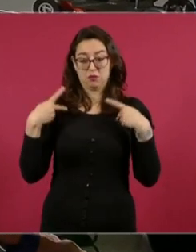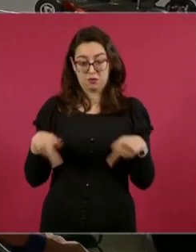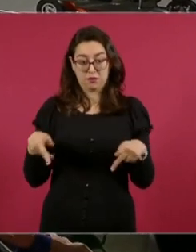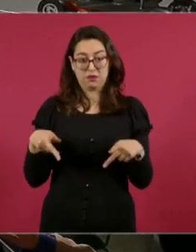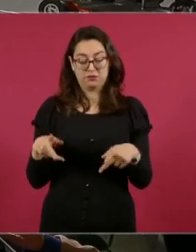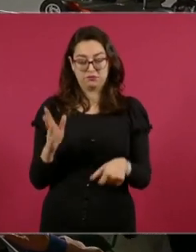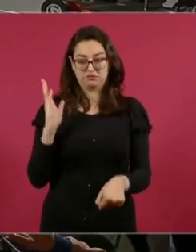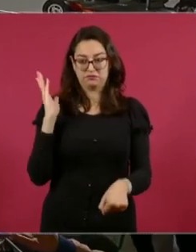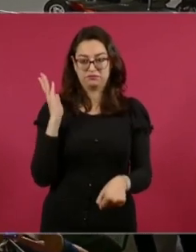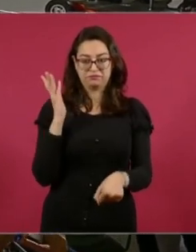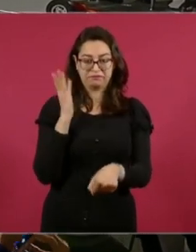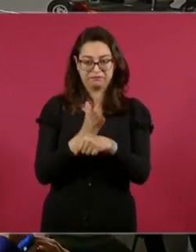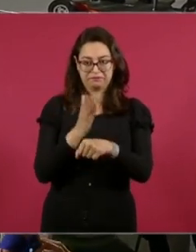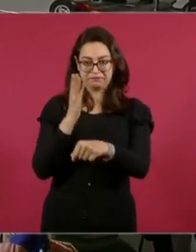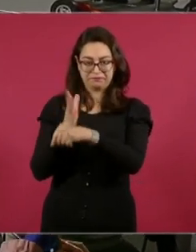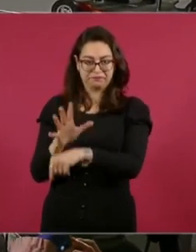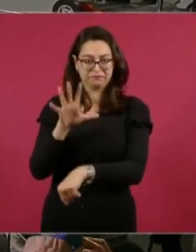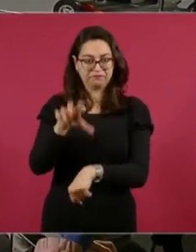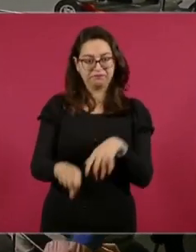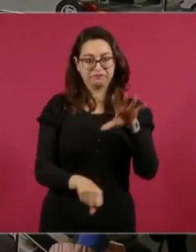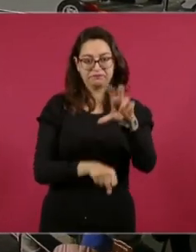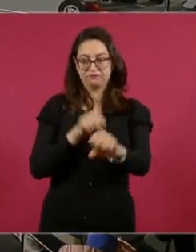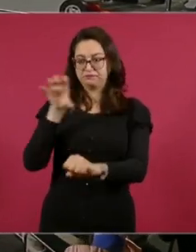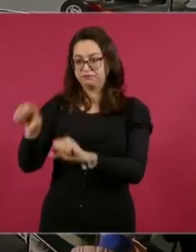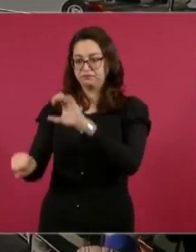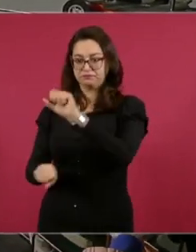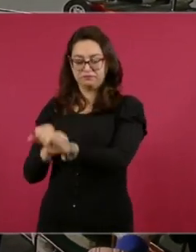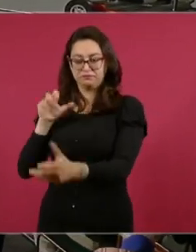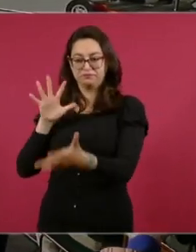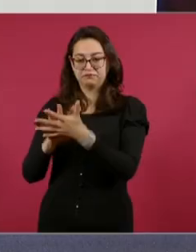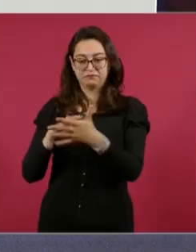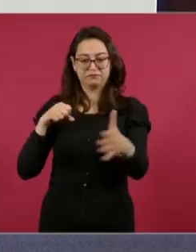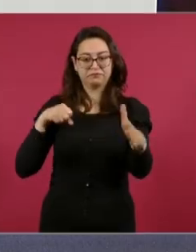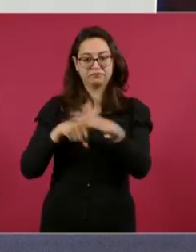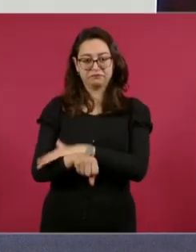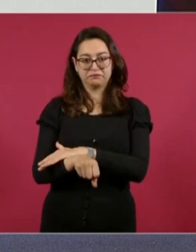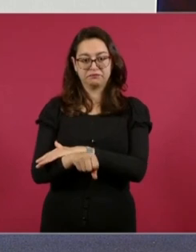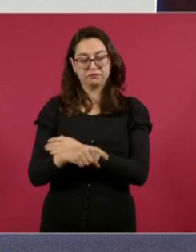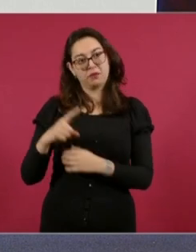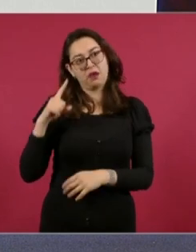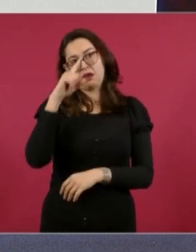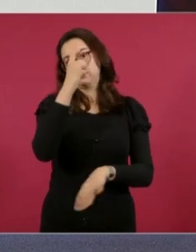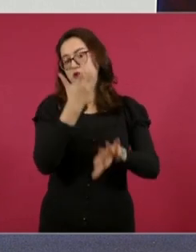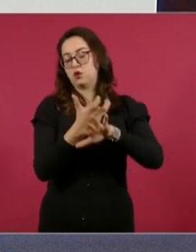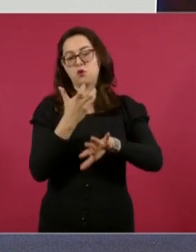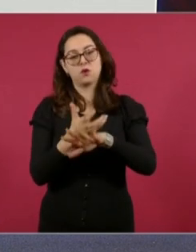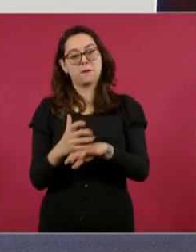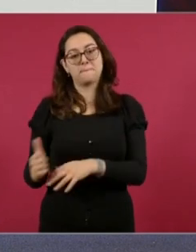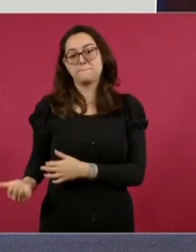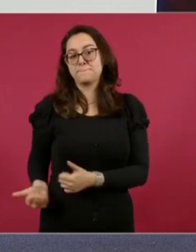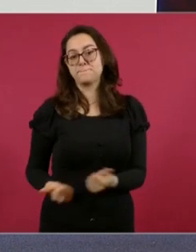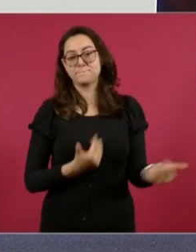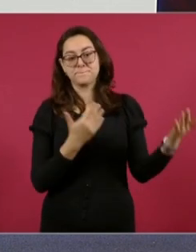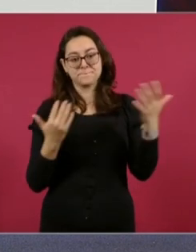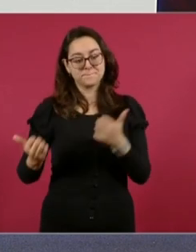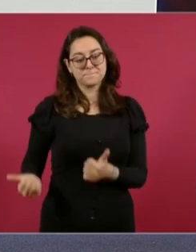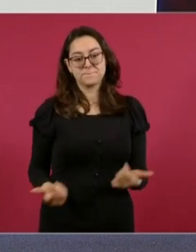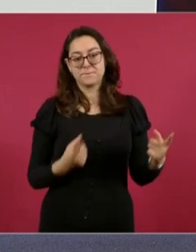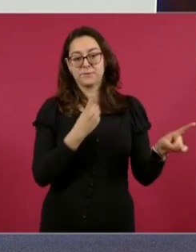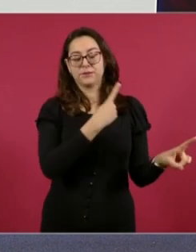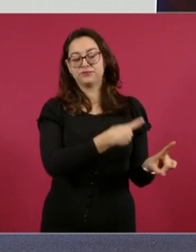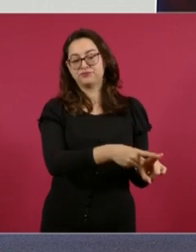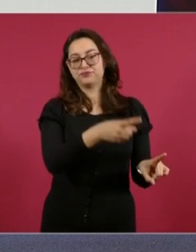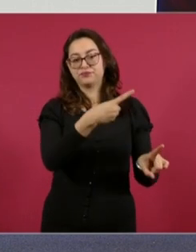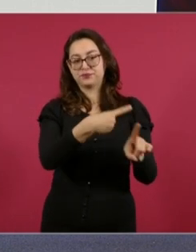por parte de la Fiscalía General de la República hacia diferentes cortes de los Estados Unidos, Arizona, Texas,